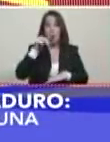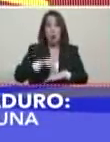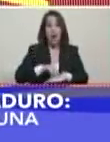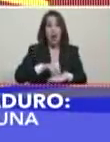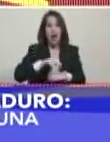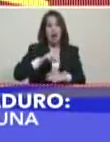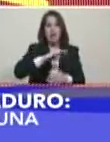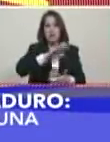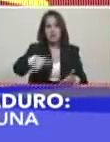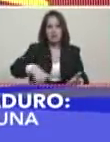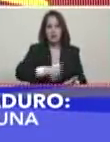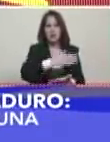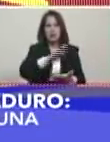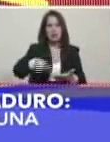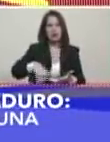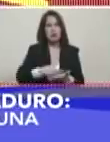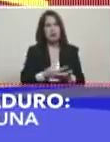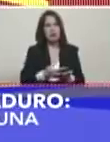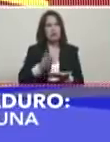del Tuy. Aprobado.